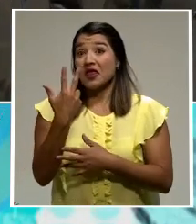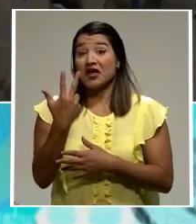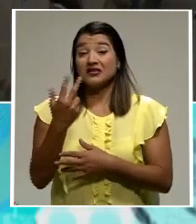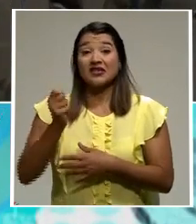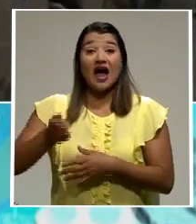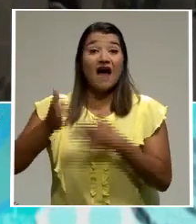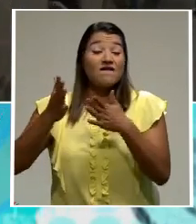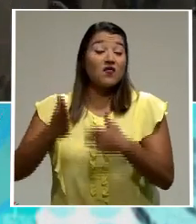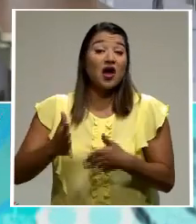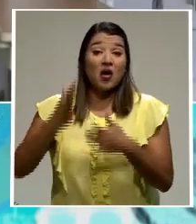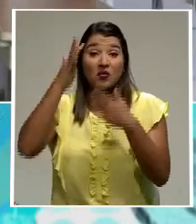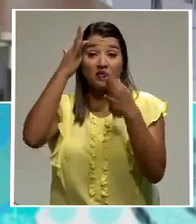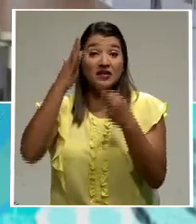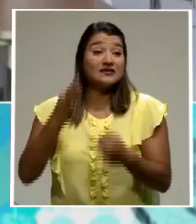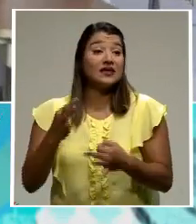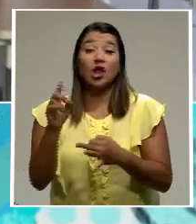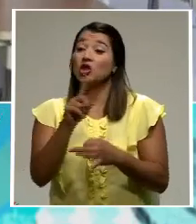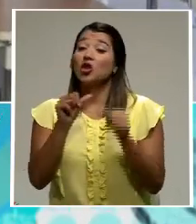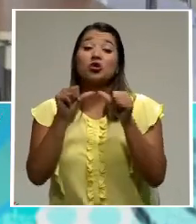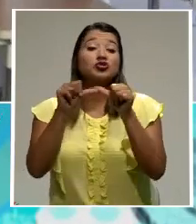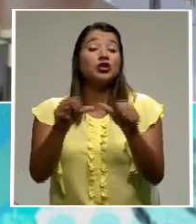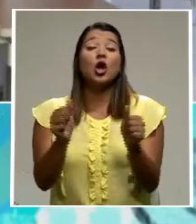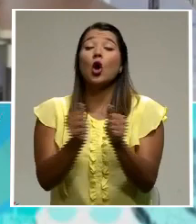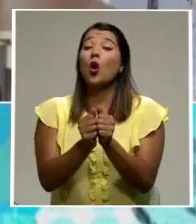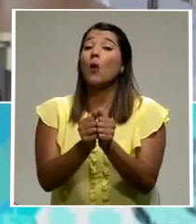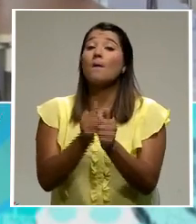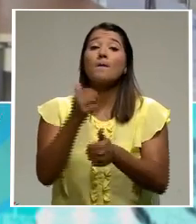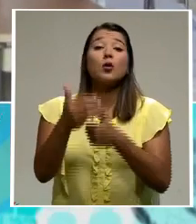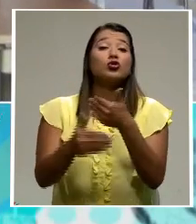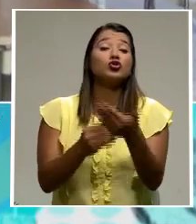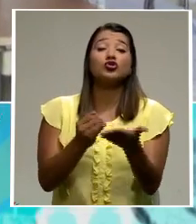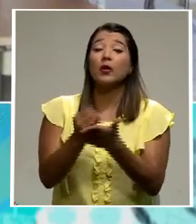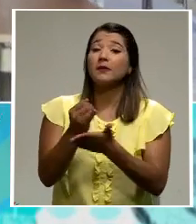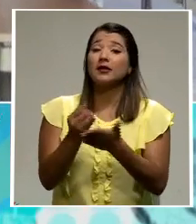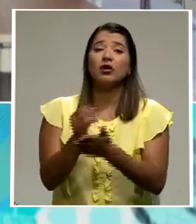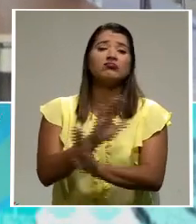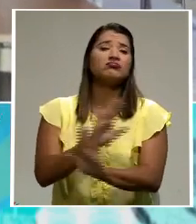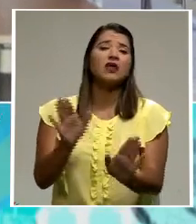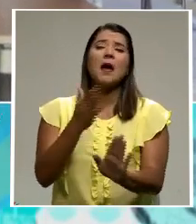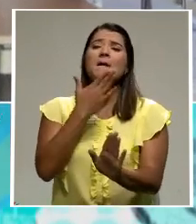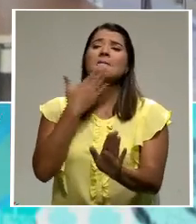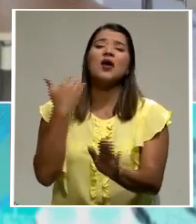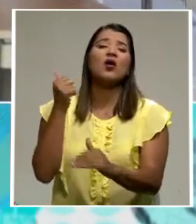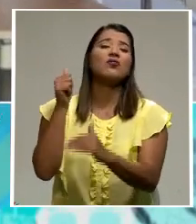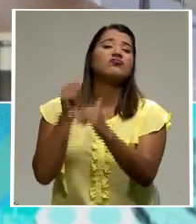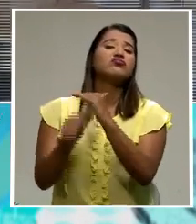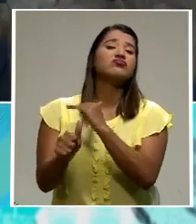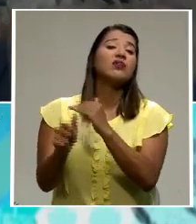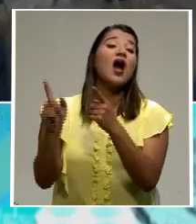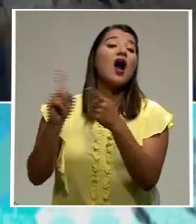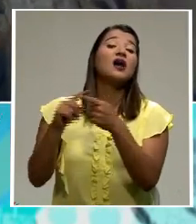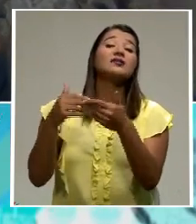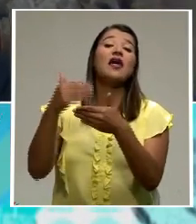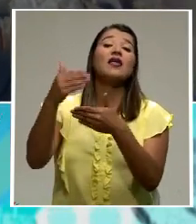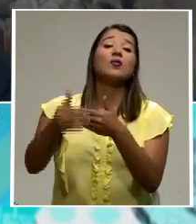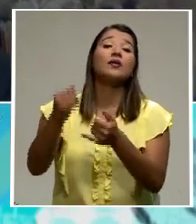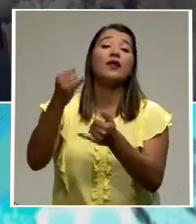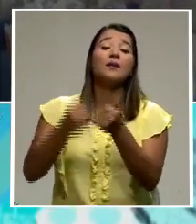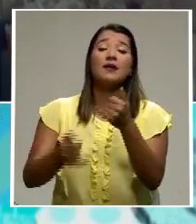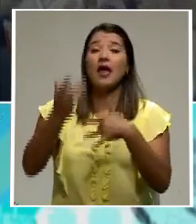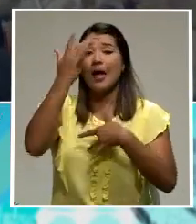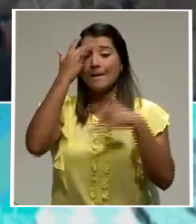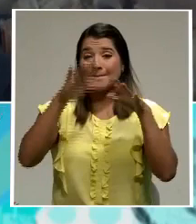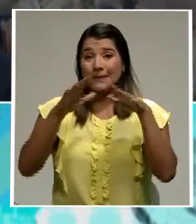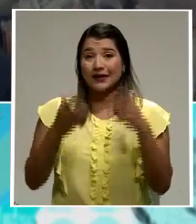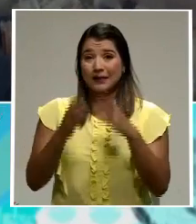se va a seguir con el proceso, sino que se va a dejar para después de la pandemia, porque el ministerio